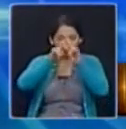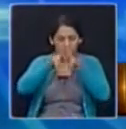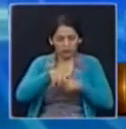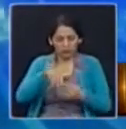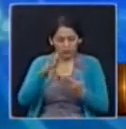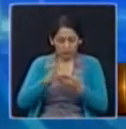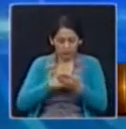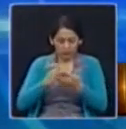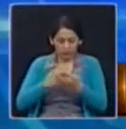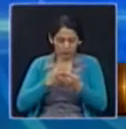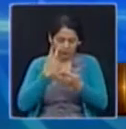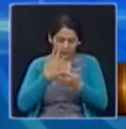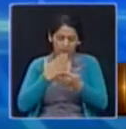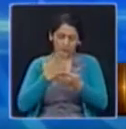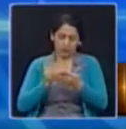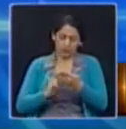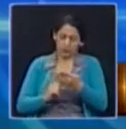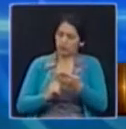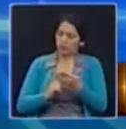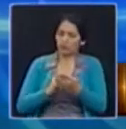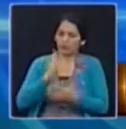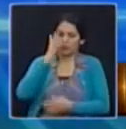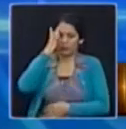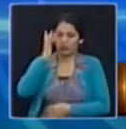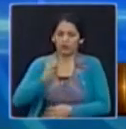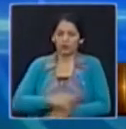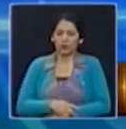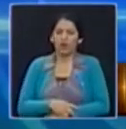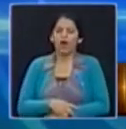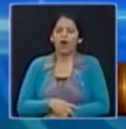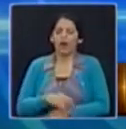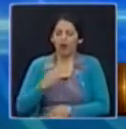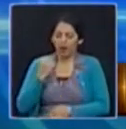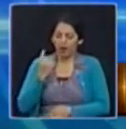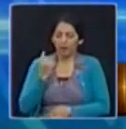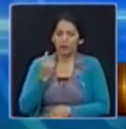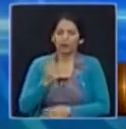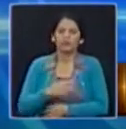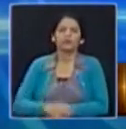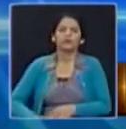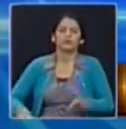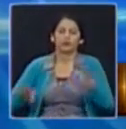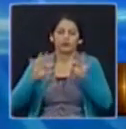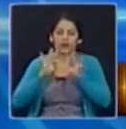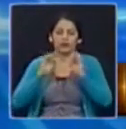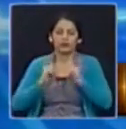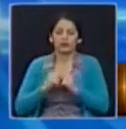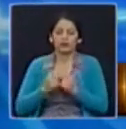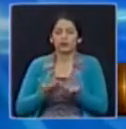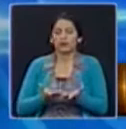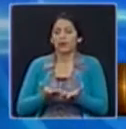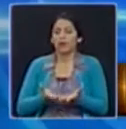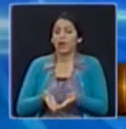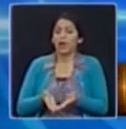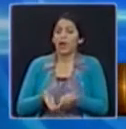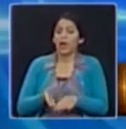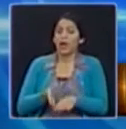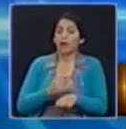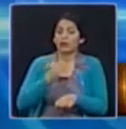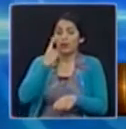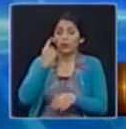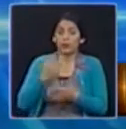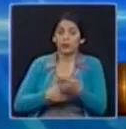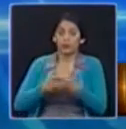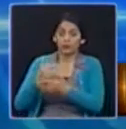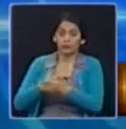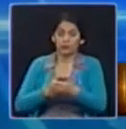en torno a la propuesta de juicio político, a las causales, a los argumentos, a las pruebas que se presenten, tomar una